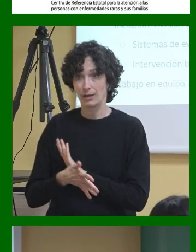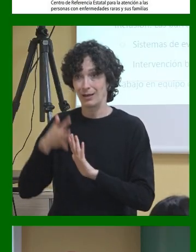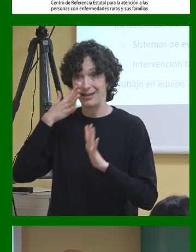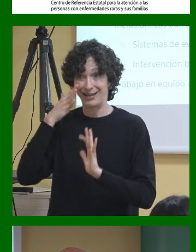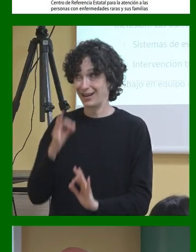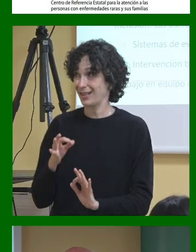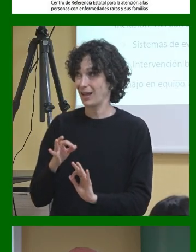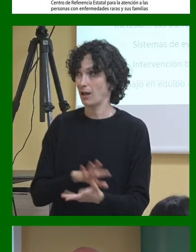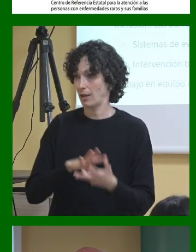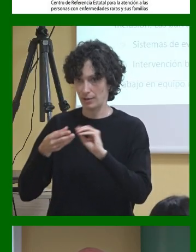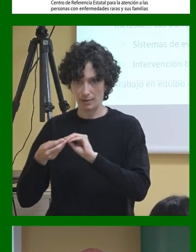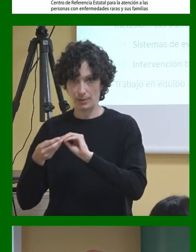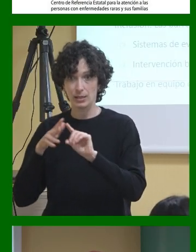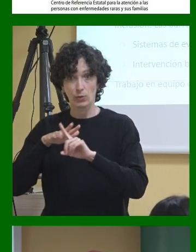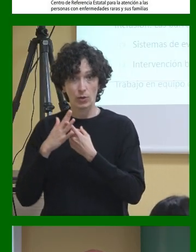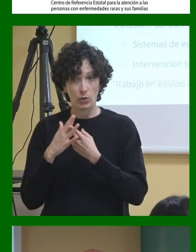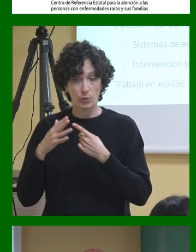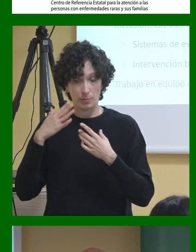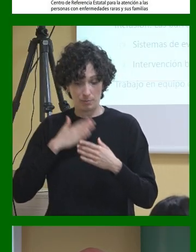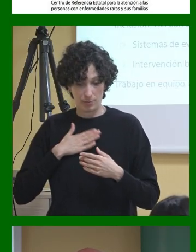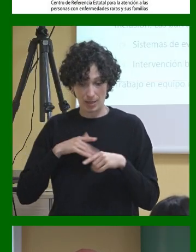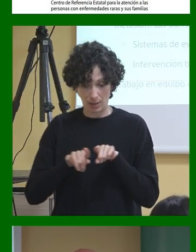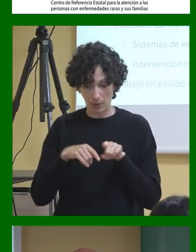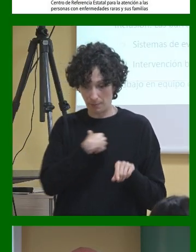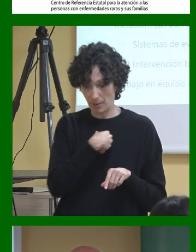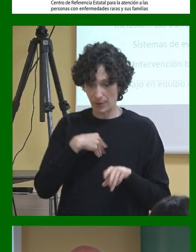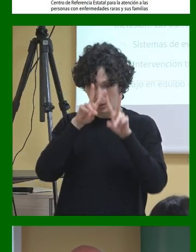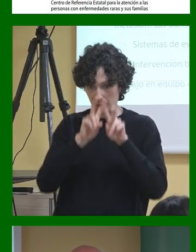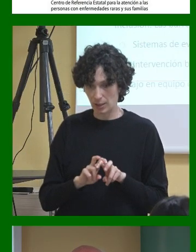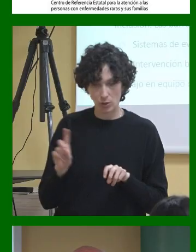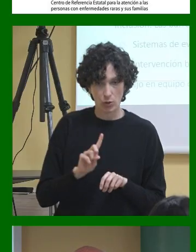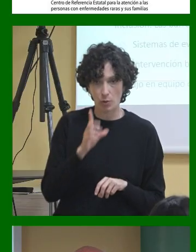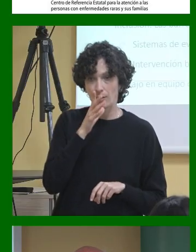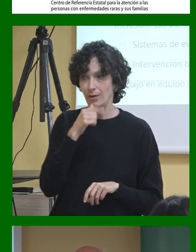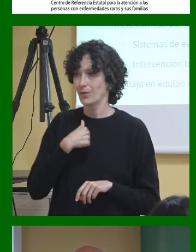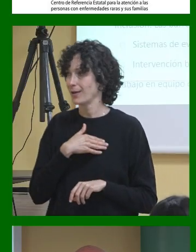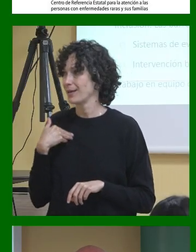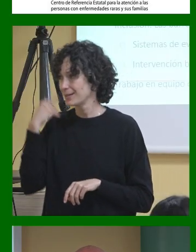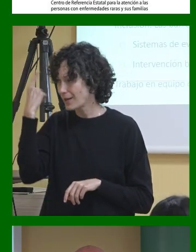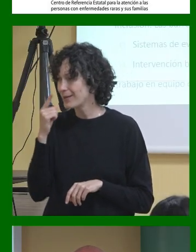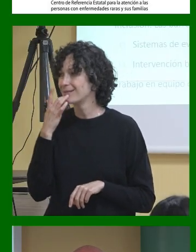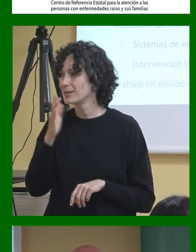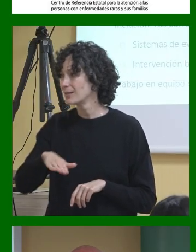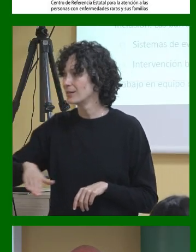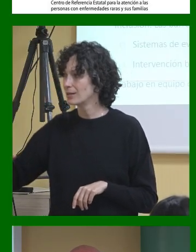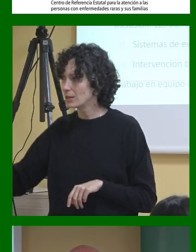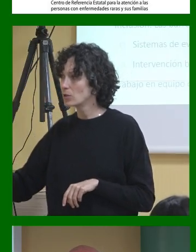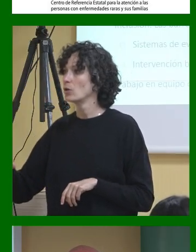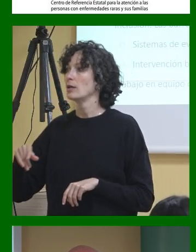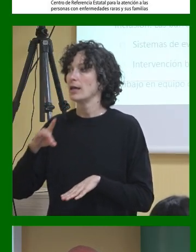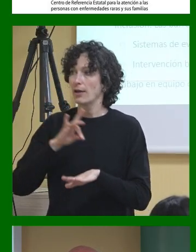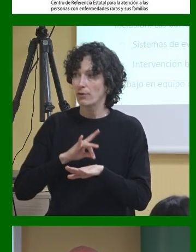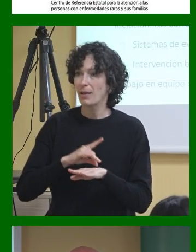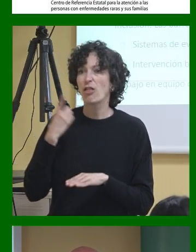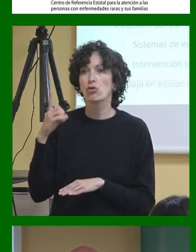realidad. No es mi realidad como investigador. A mí me interesaba ver igual que si había un deterioro en los niños con Duchenne